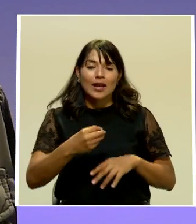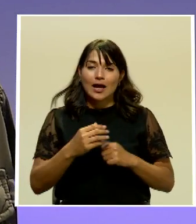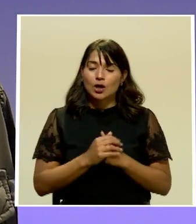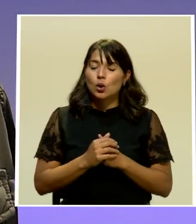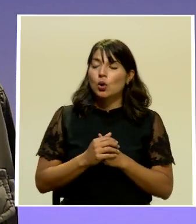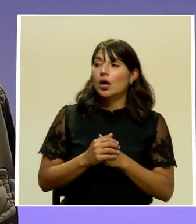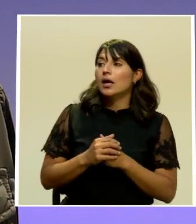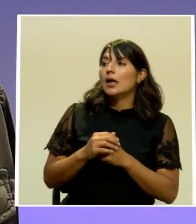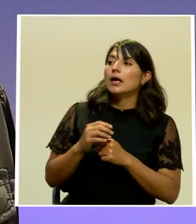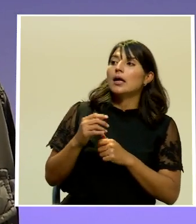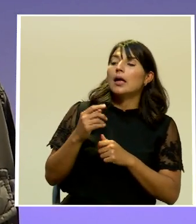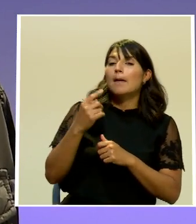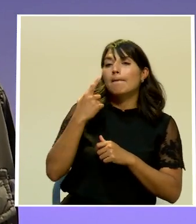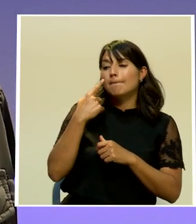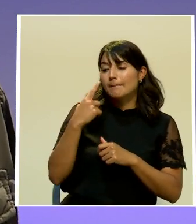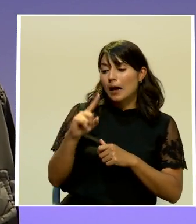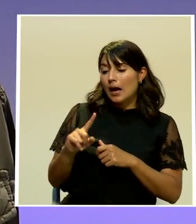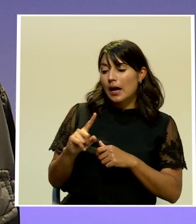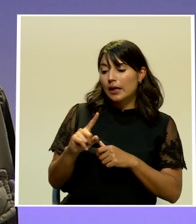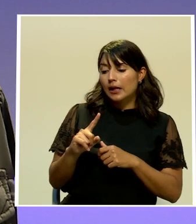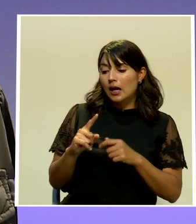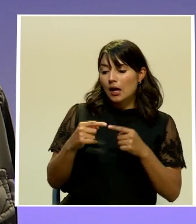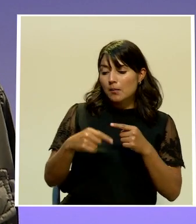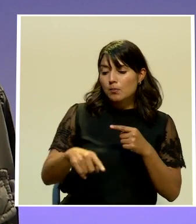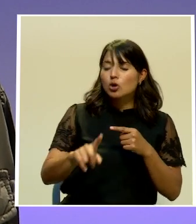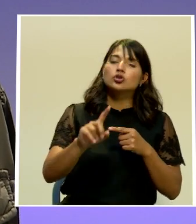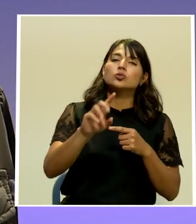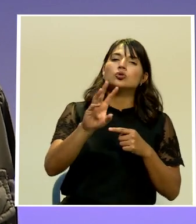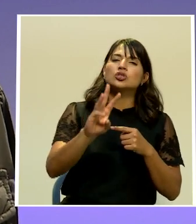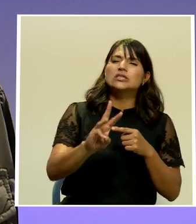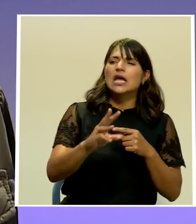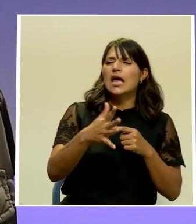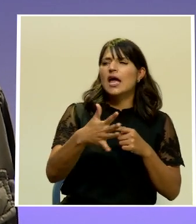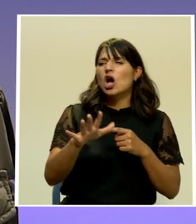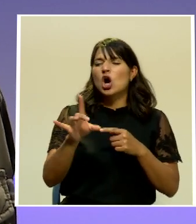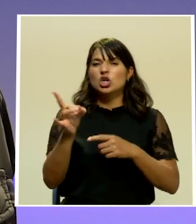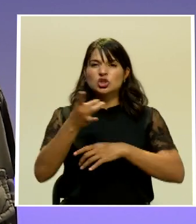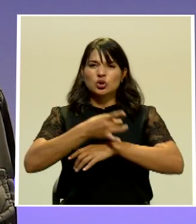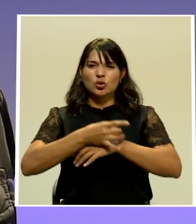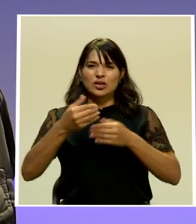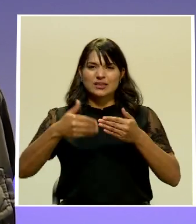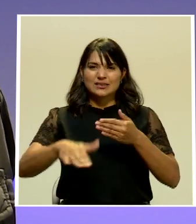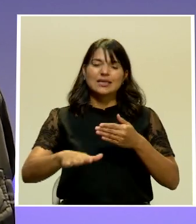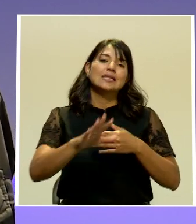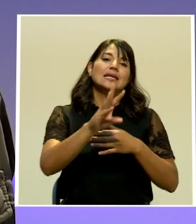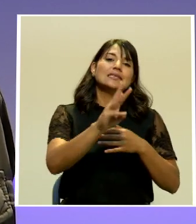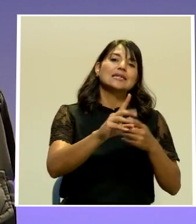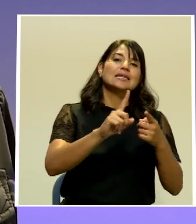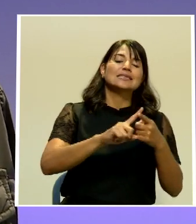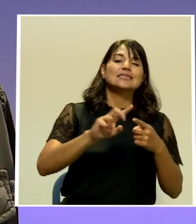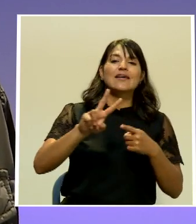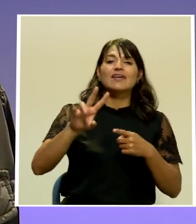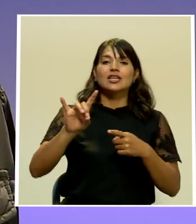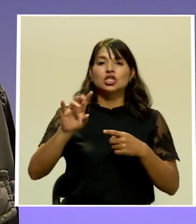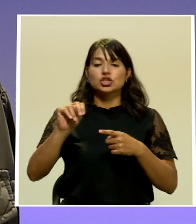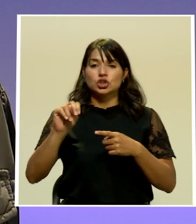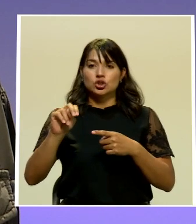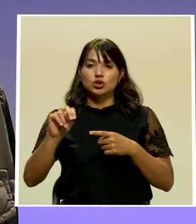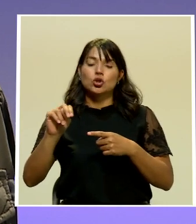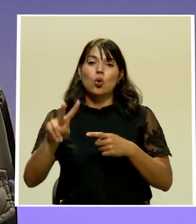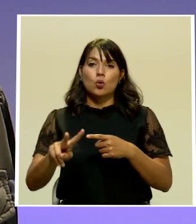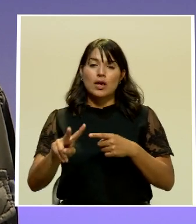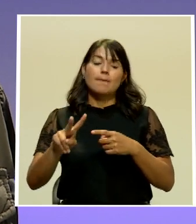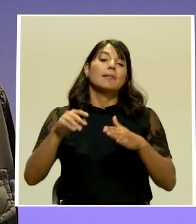digamos, estará 6 días, creo que está, del 22 al 28 va a estar en el Cine Magali, empieza el